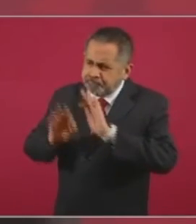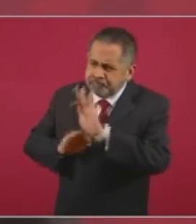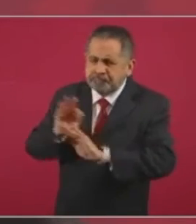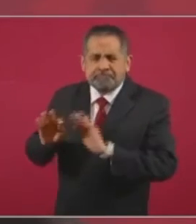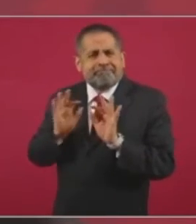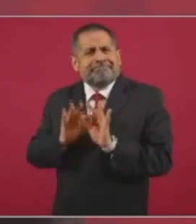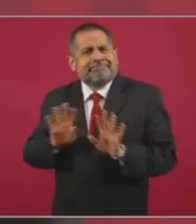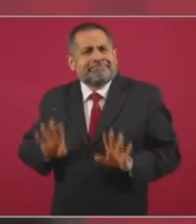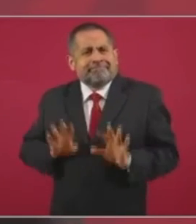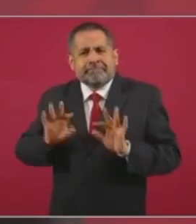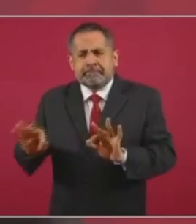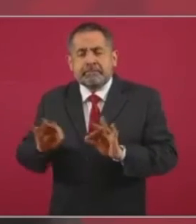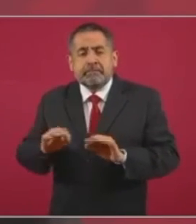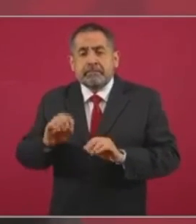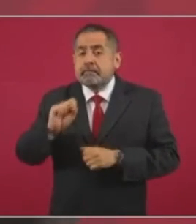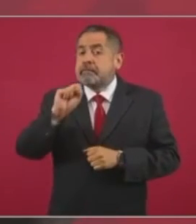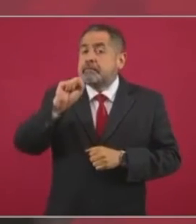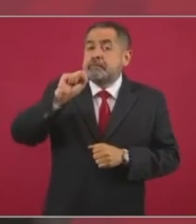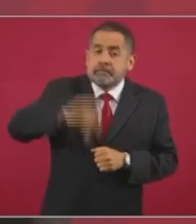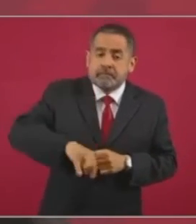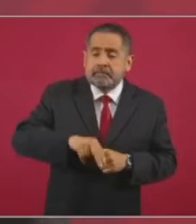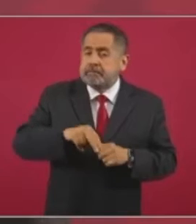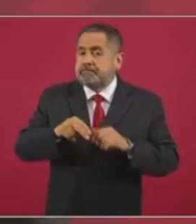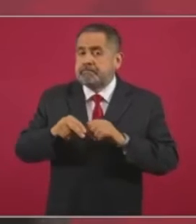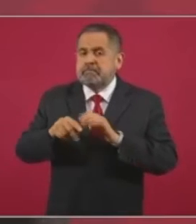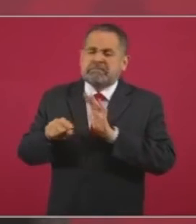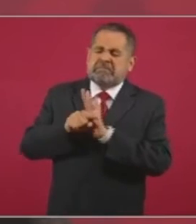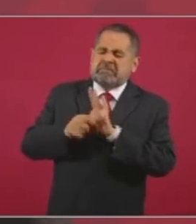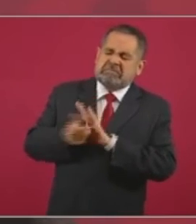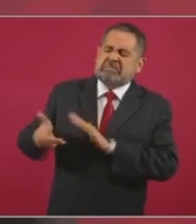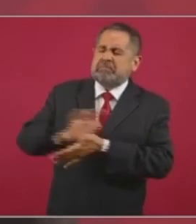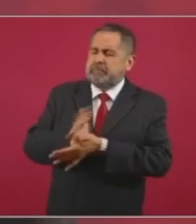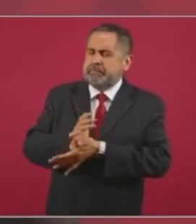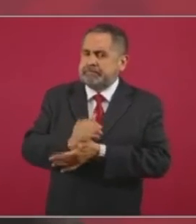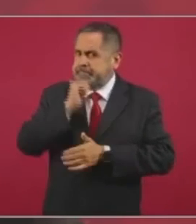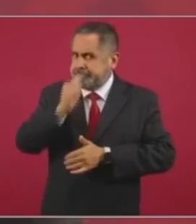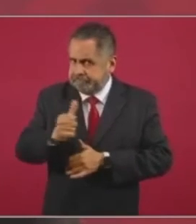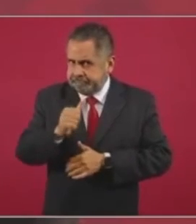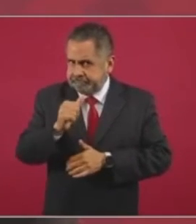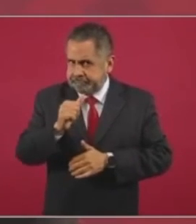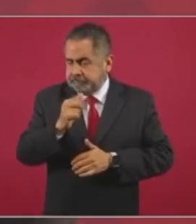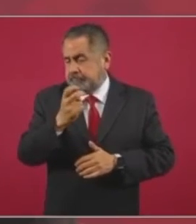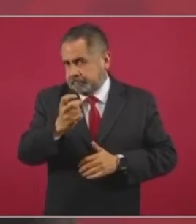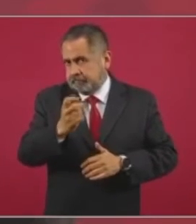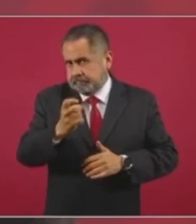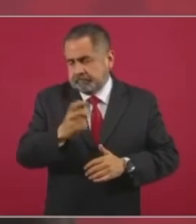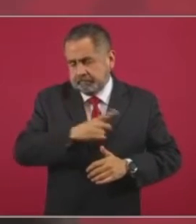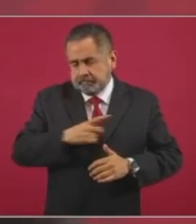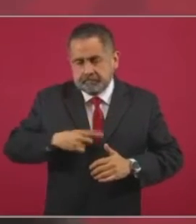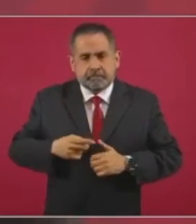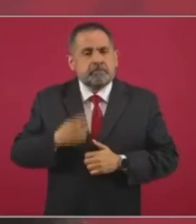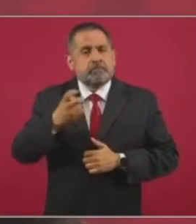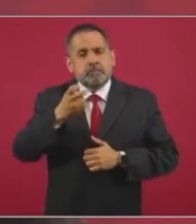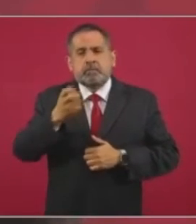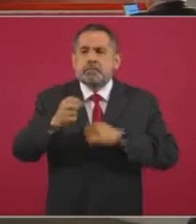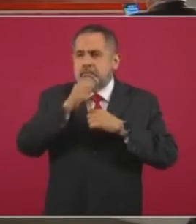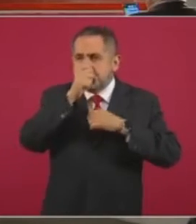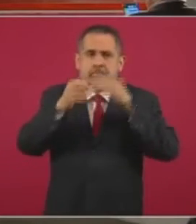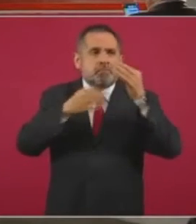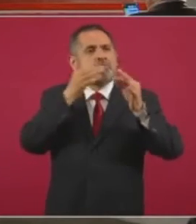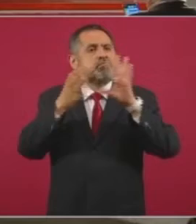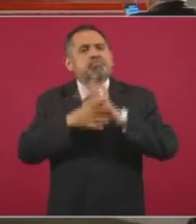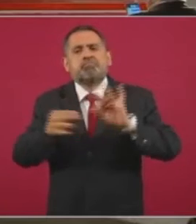sobre todo que se encuentren libres de estigma y discriminación. Dentro de esto hemos iniciado una campaña de